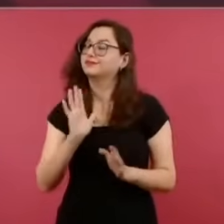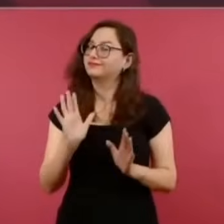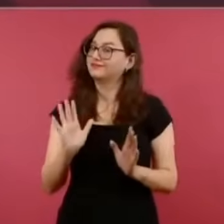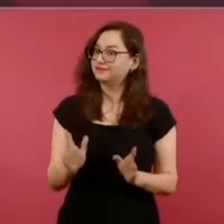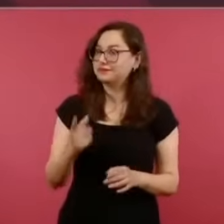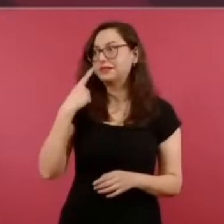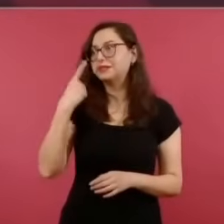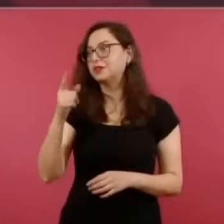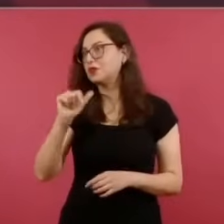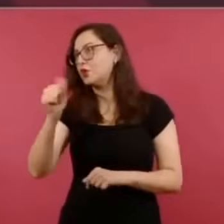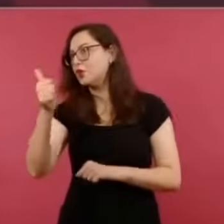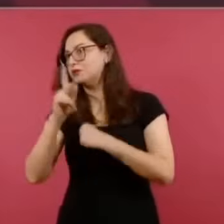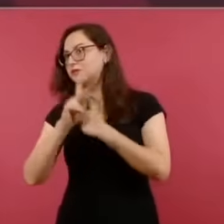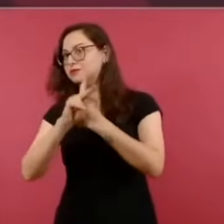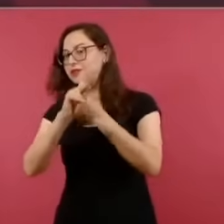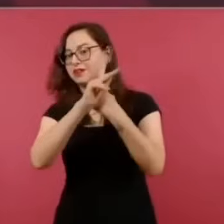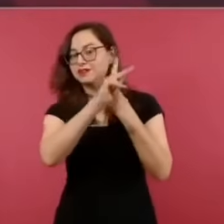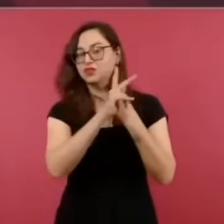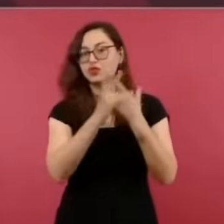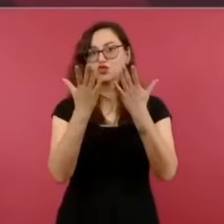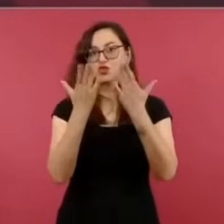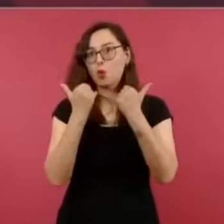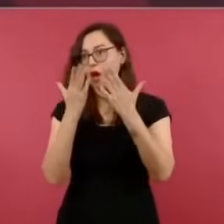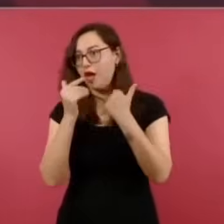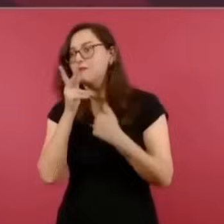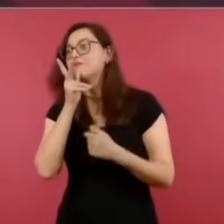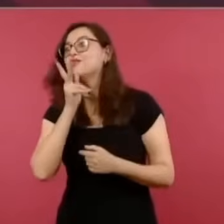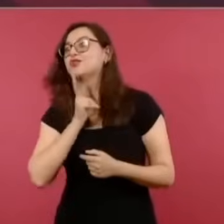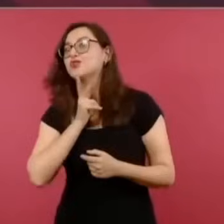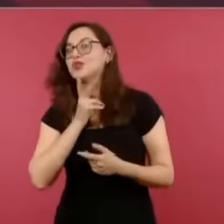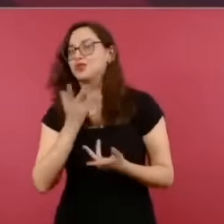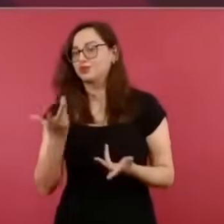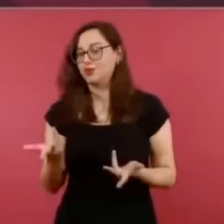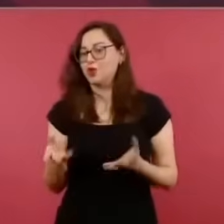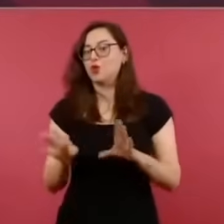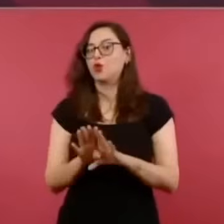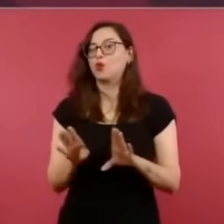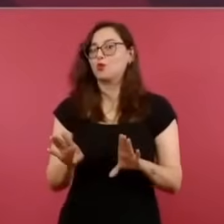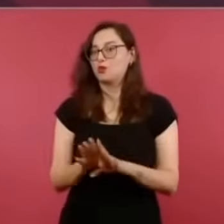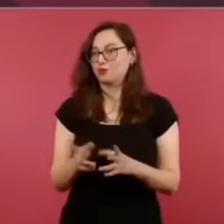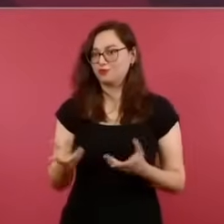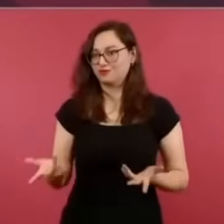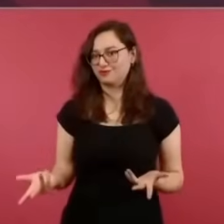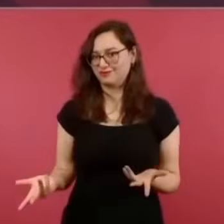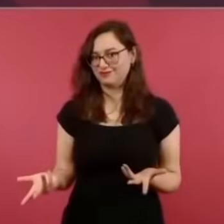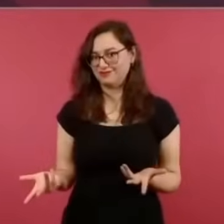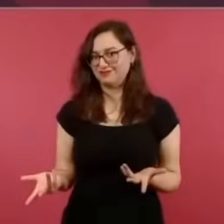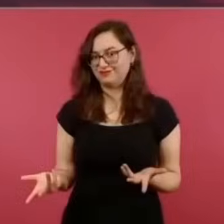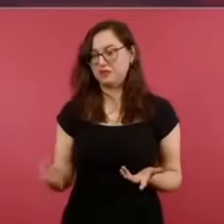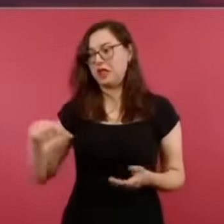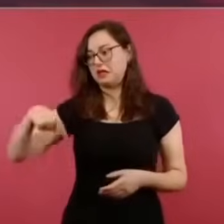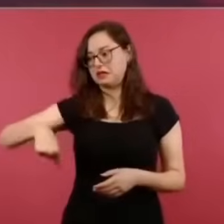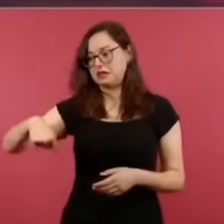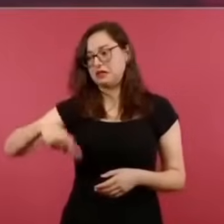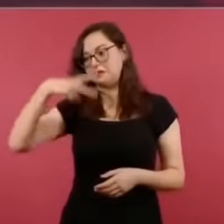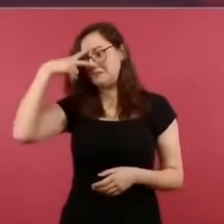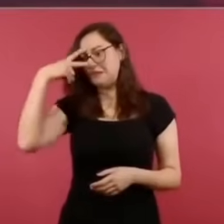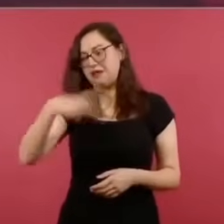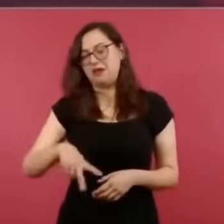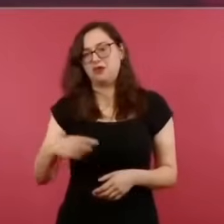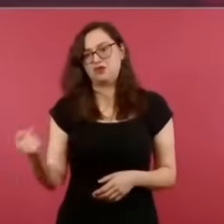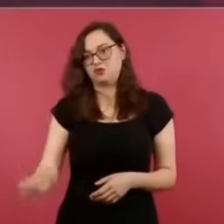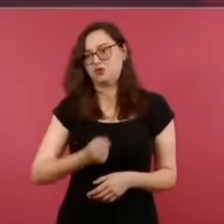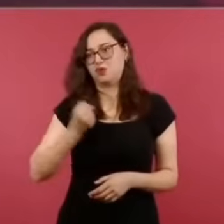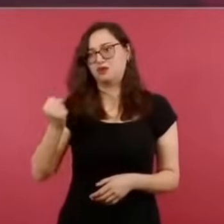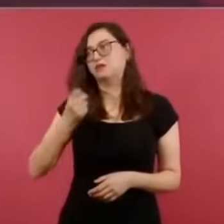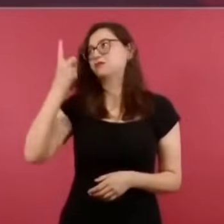es un país muy bien tratado por el creador, porque no todos los países